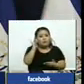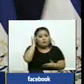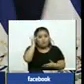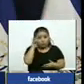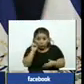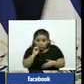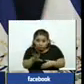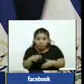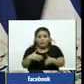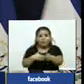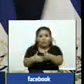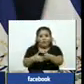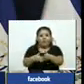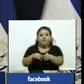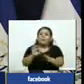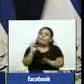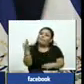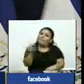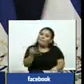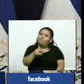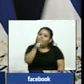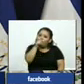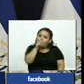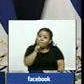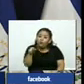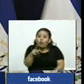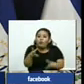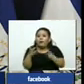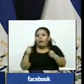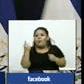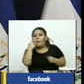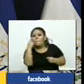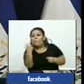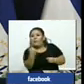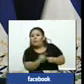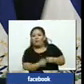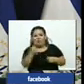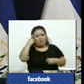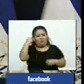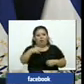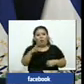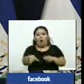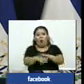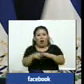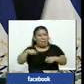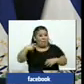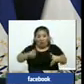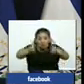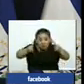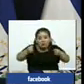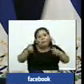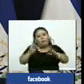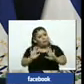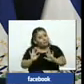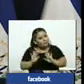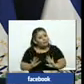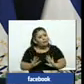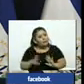trabajando. Tengamos un poco de paciencia. Yo sé que todos quisiéramos ver a todos los corruptos tras las rejas ya mañana, pero